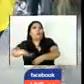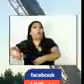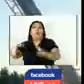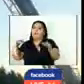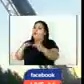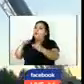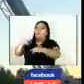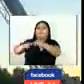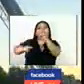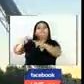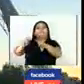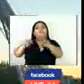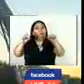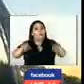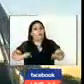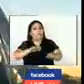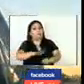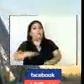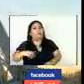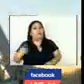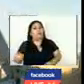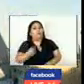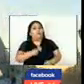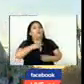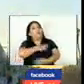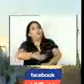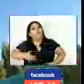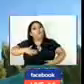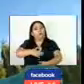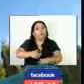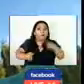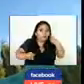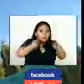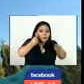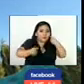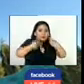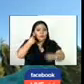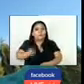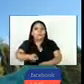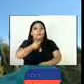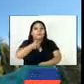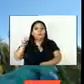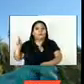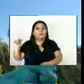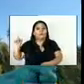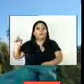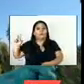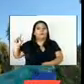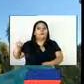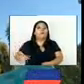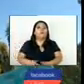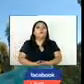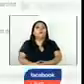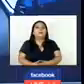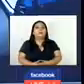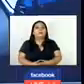públicos de sano esparcimiento para la población salvadoreña y turistas. Un informe de Carla Araniva.